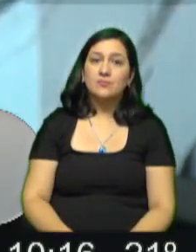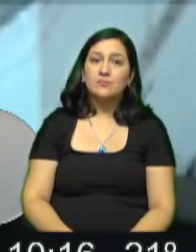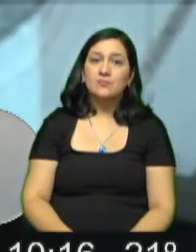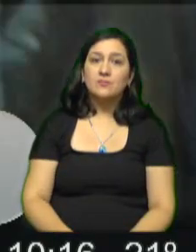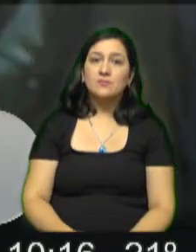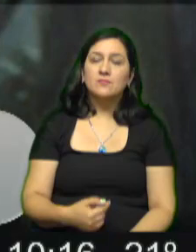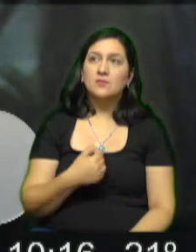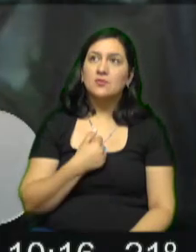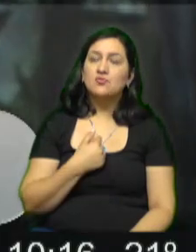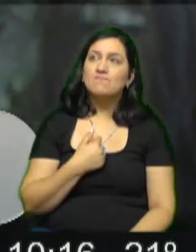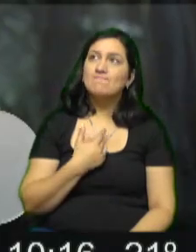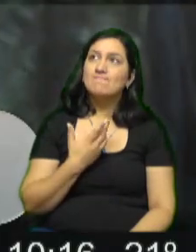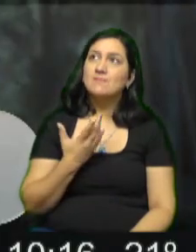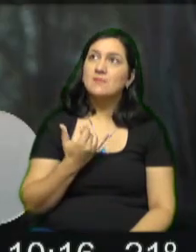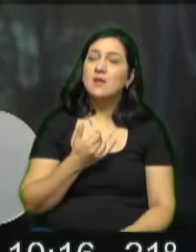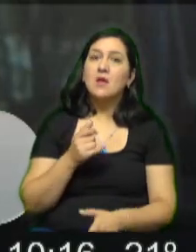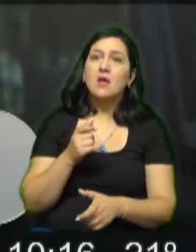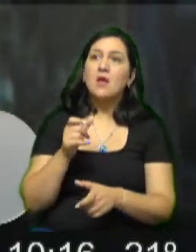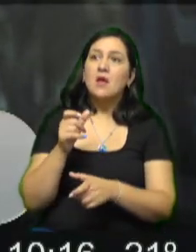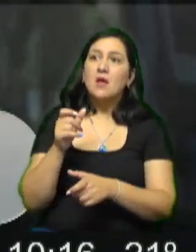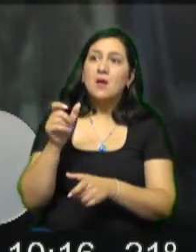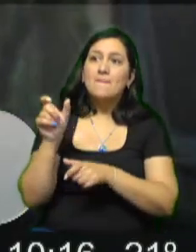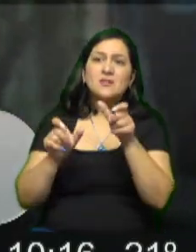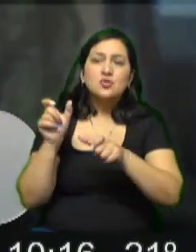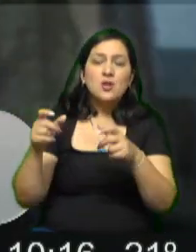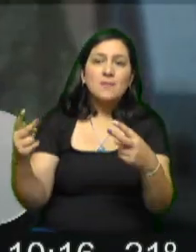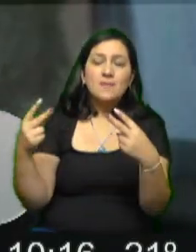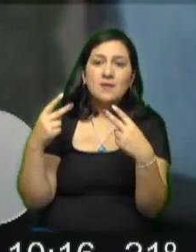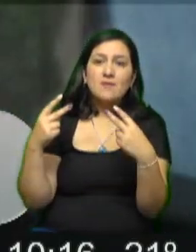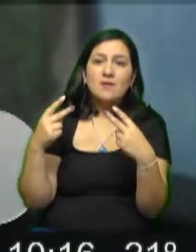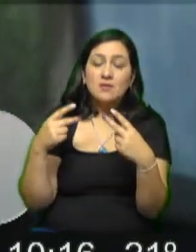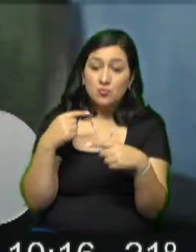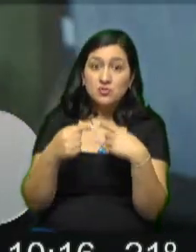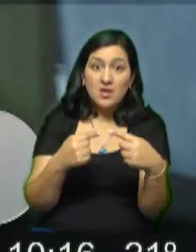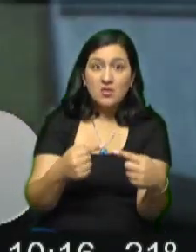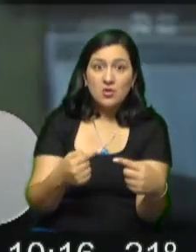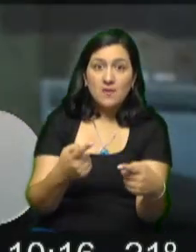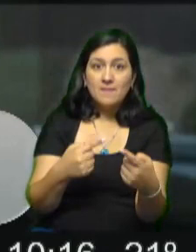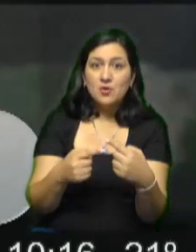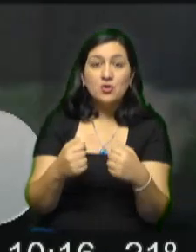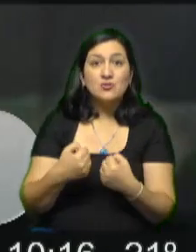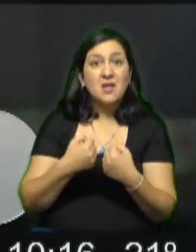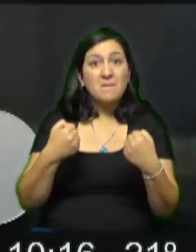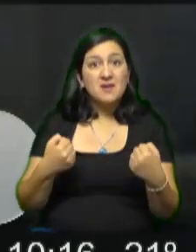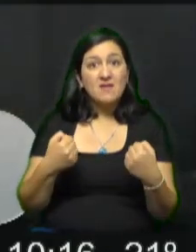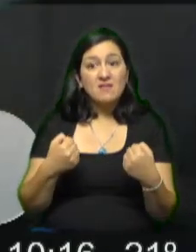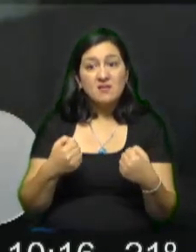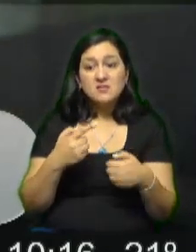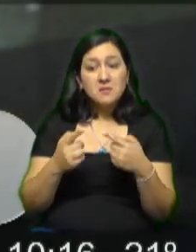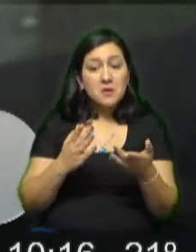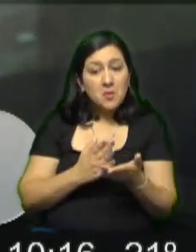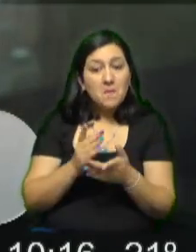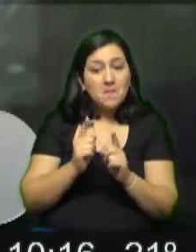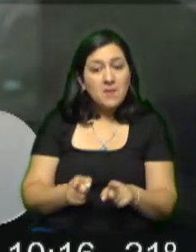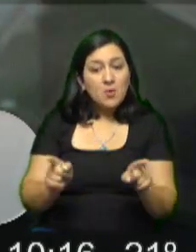Me pasaba que tenía un público muy determinado, muy seguidor, pero que no se ampliaba mucho, que era pequeño. Eso